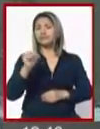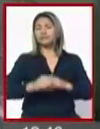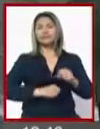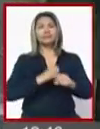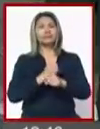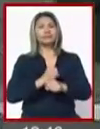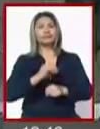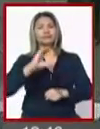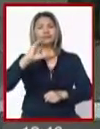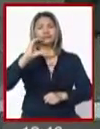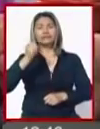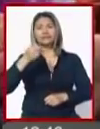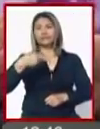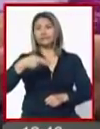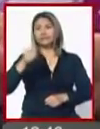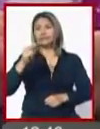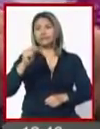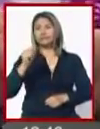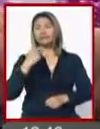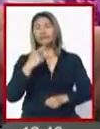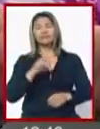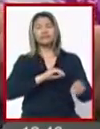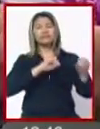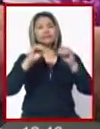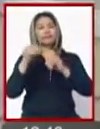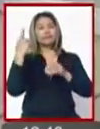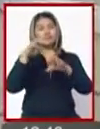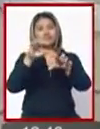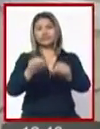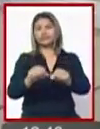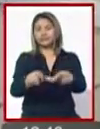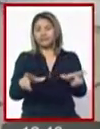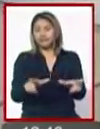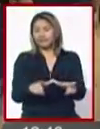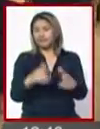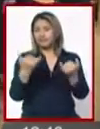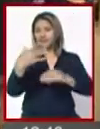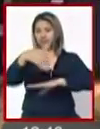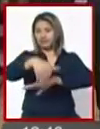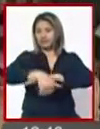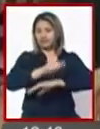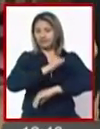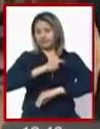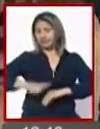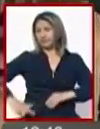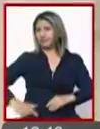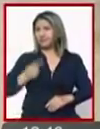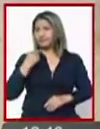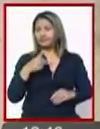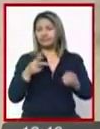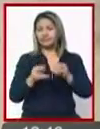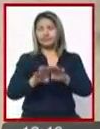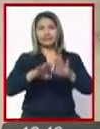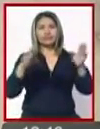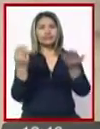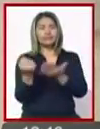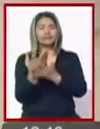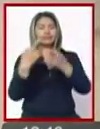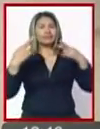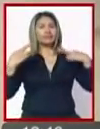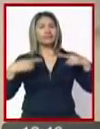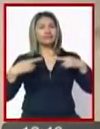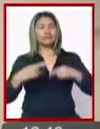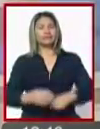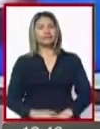como del Caguana, que son gente infiltrada que se han traído para agarrar. Recordamos que esta noche el alcalde Percy Fernández inaugurará este nuevo